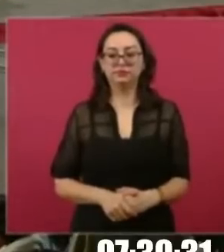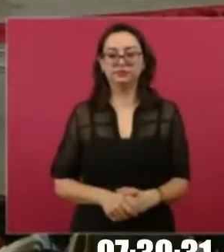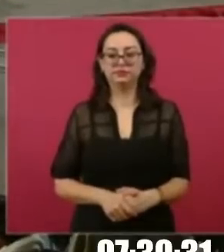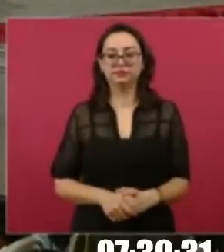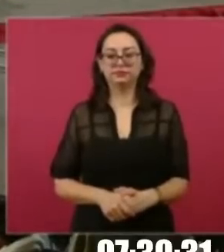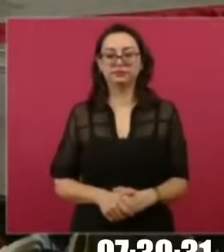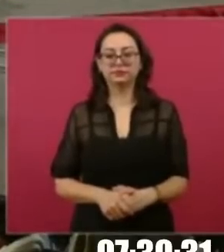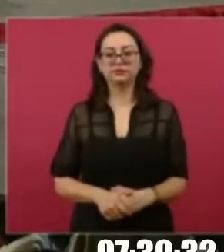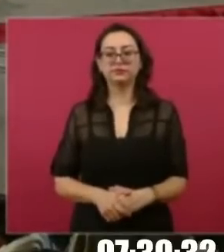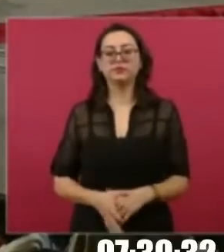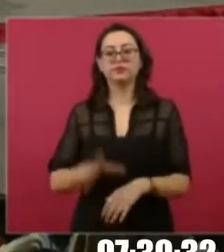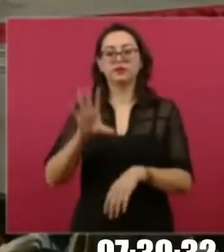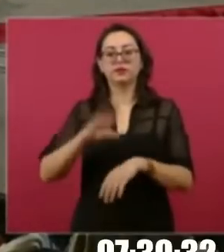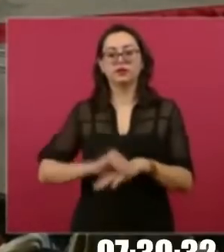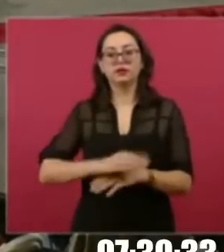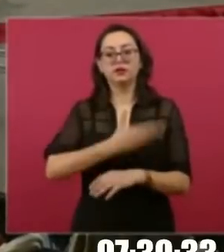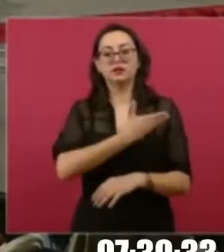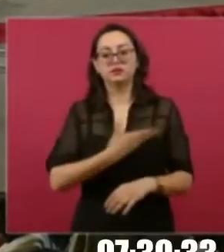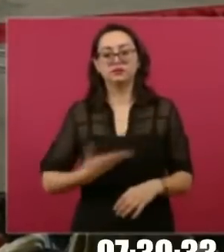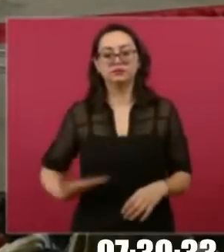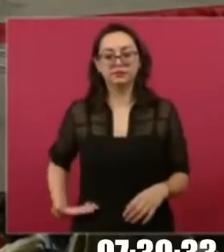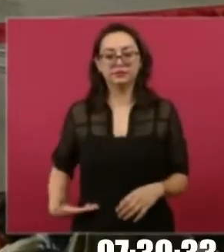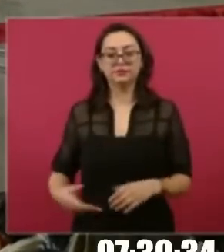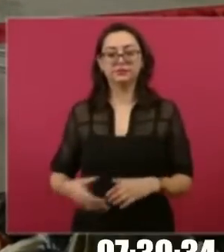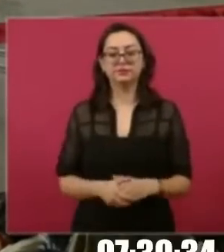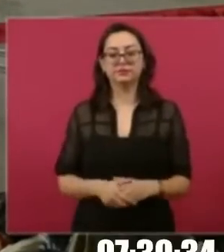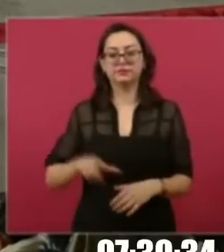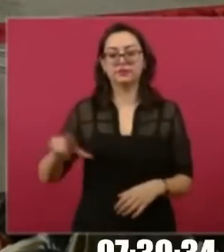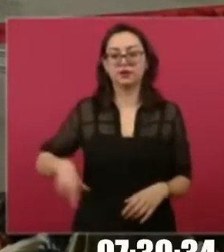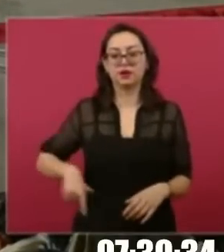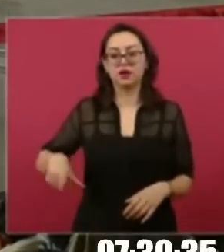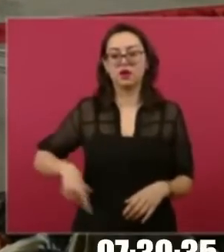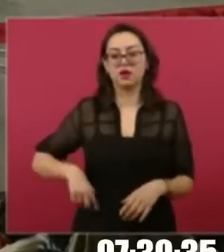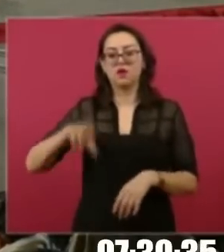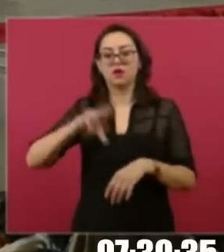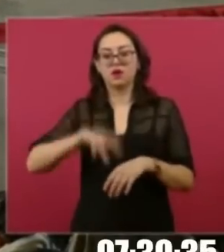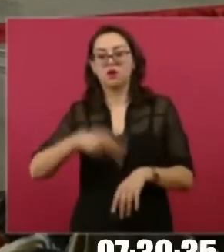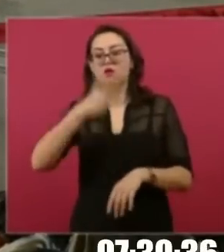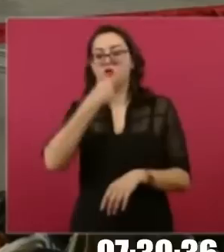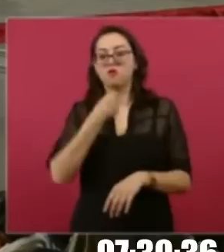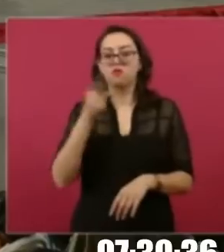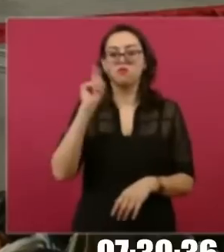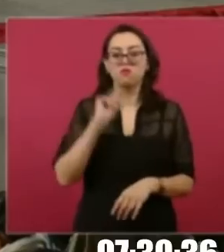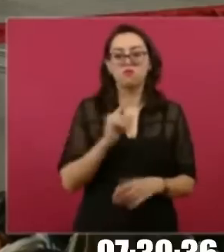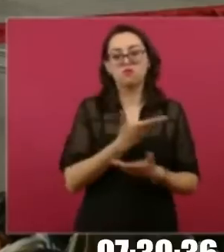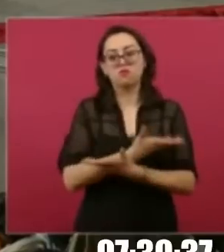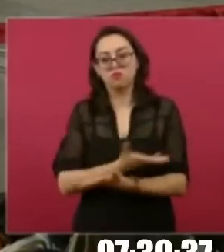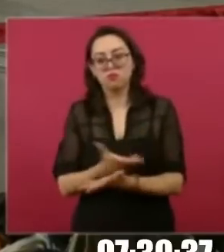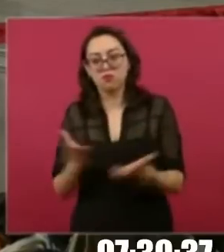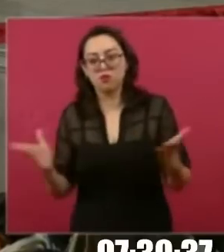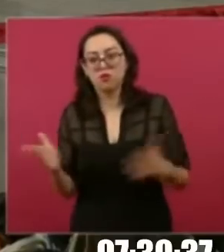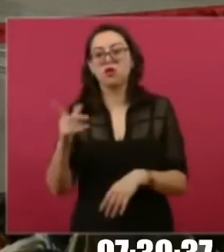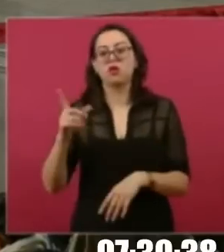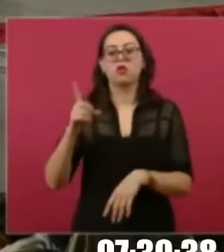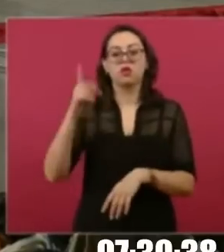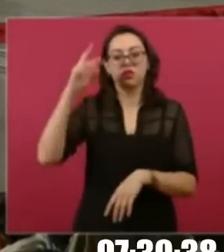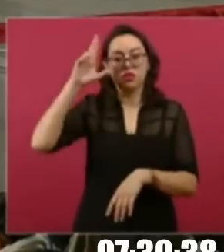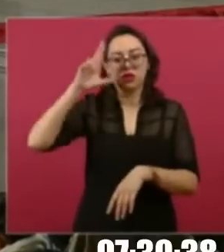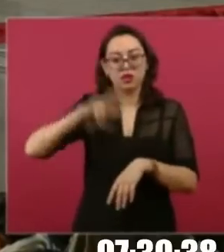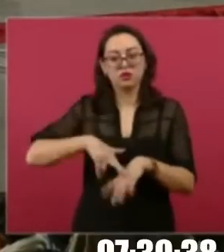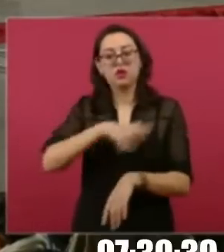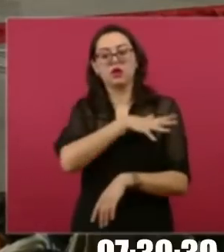Con permiso señor presidente gobernadores gobernadoras secretarias secretarios director general y